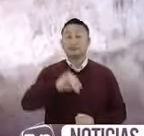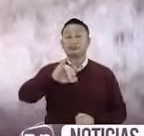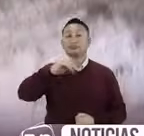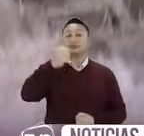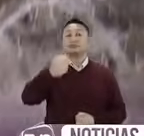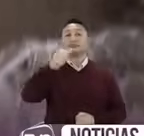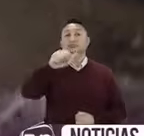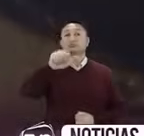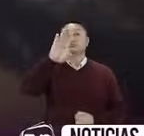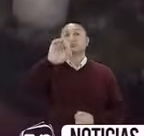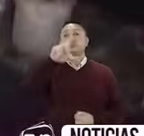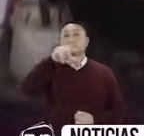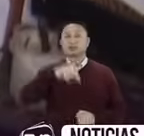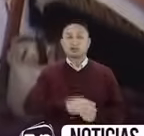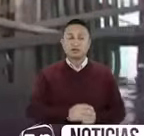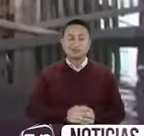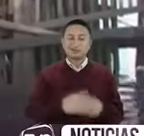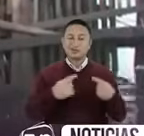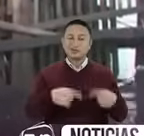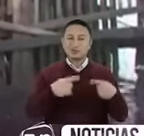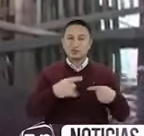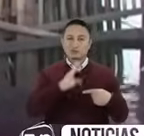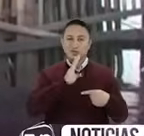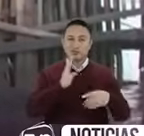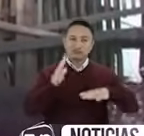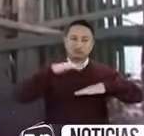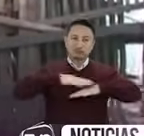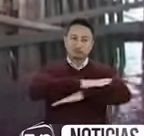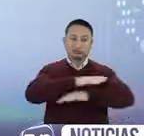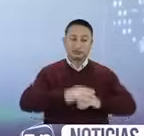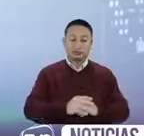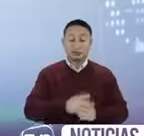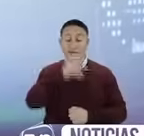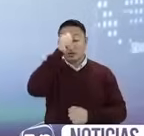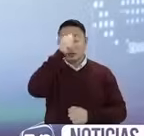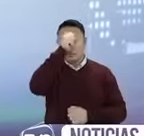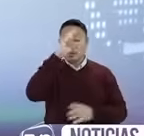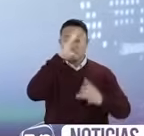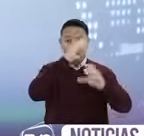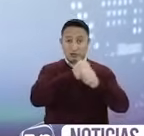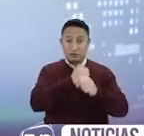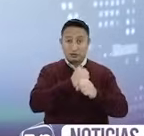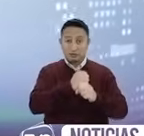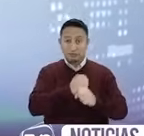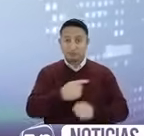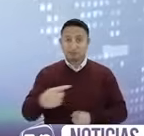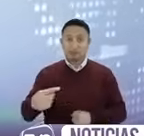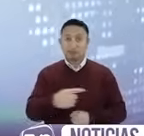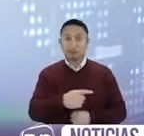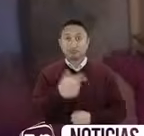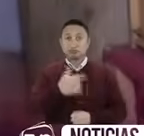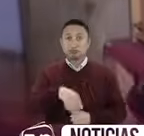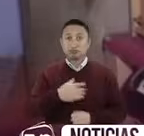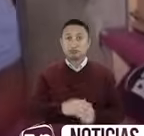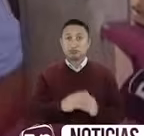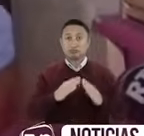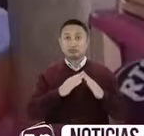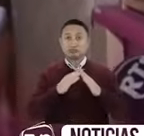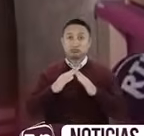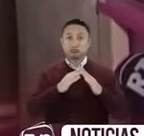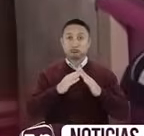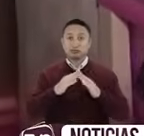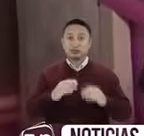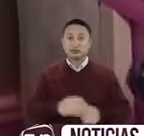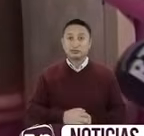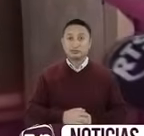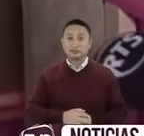permanente amenaza del aguaje y la noche del domingo, a nada de desplomarse. El alcantarillado de aquí, todo eso